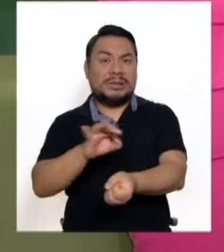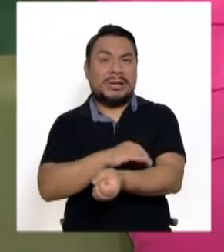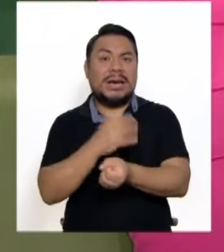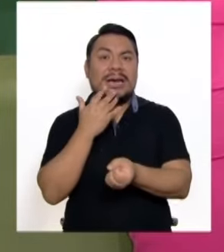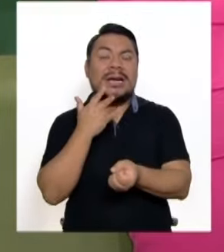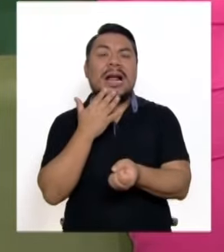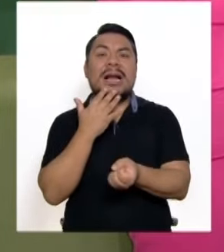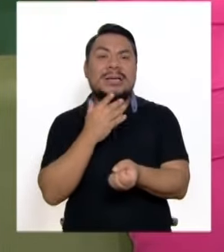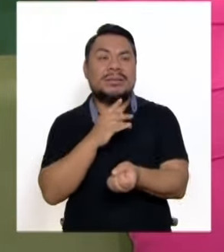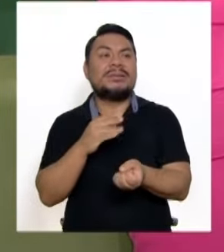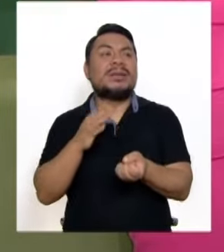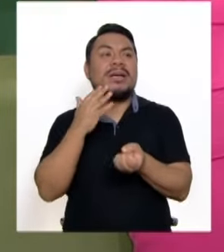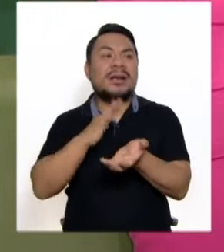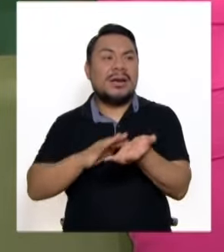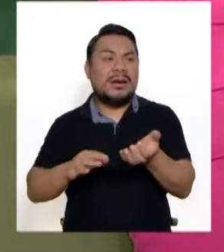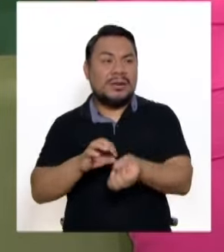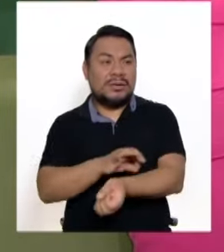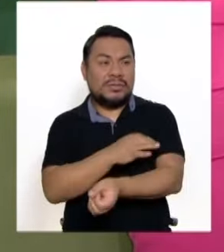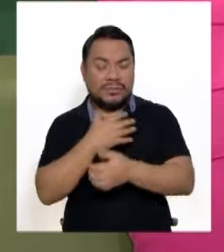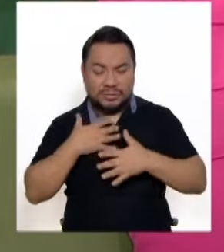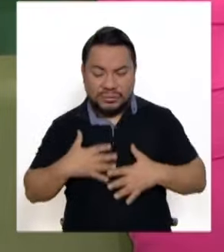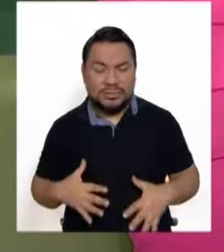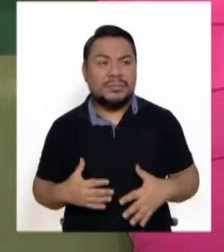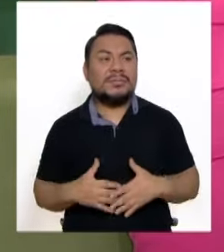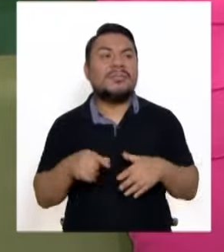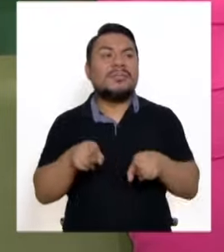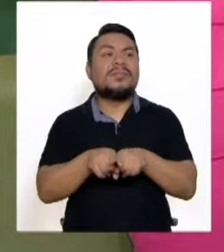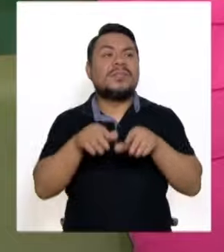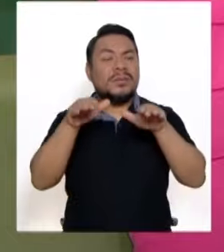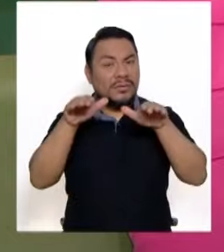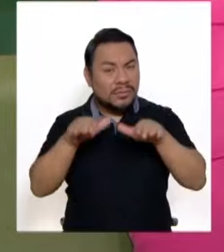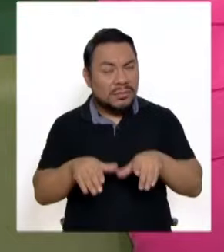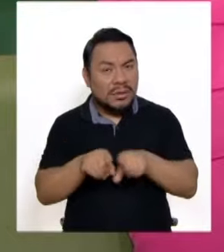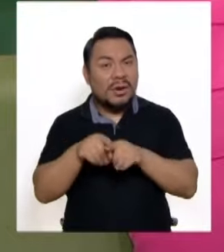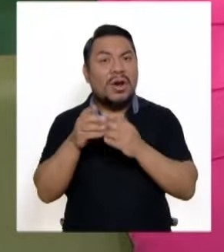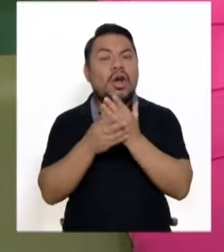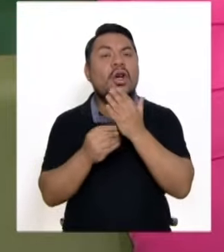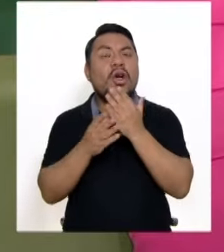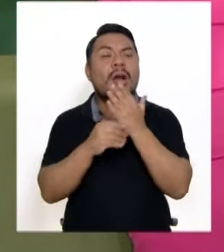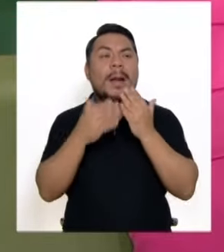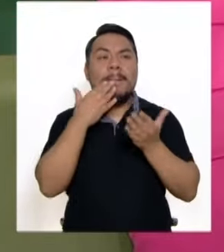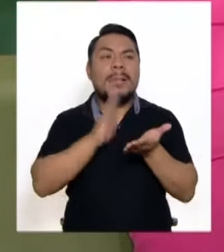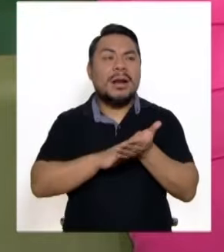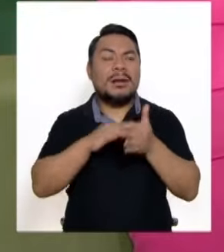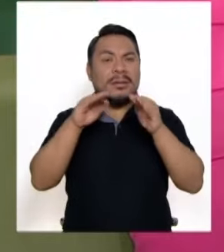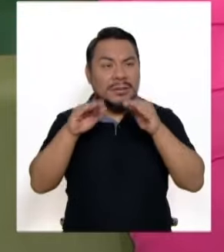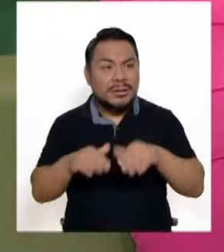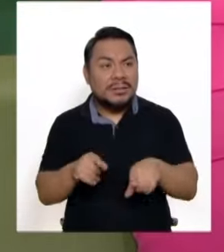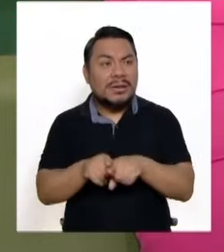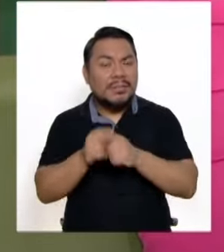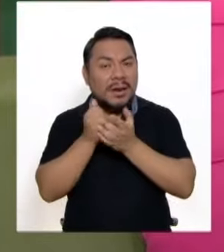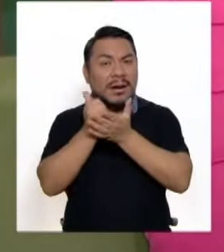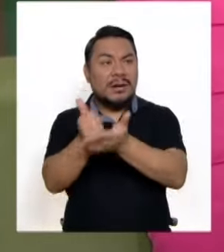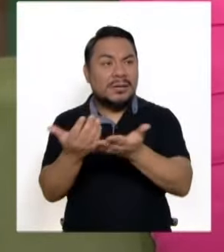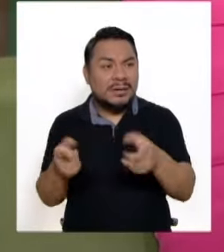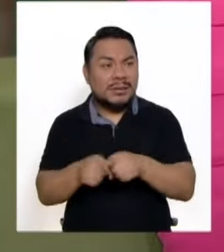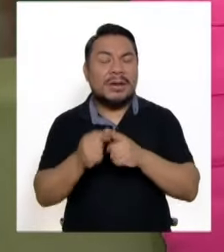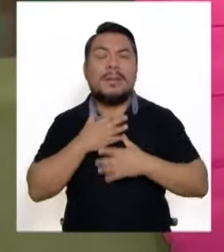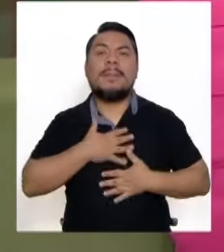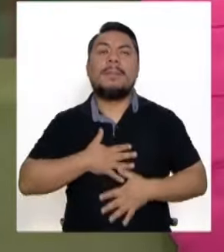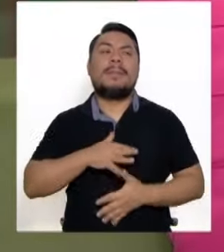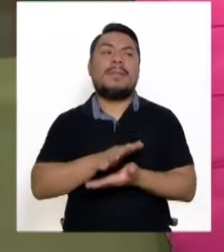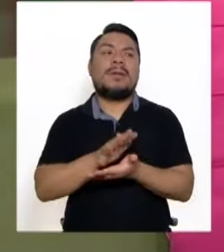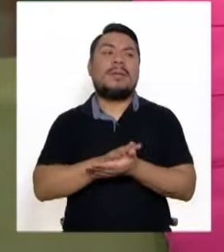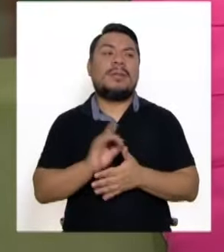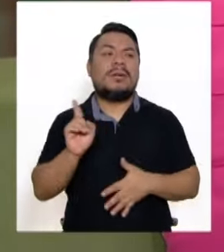a incrementar la dilatación a través del óxido nítrico, va a disminuir incluso el colesterol malo y además la va a ayudar al bienestar. Entonces no